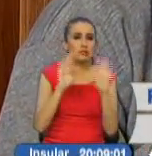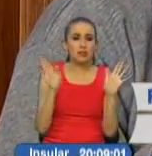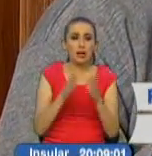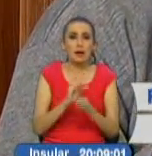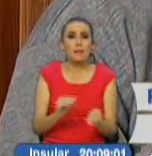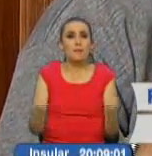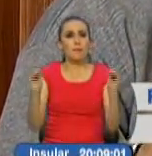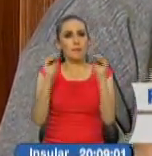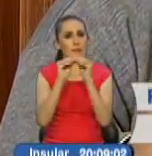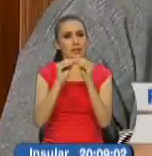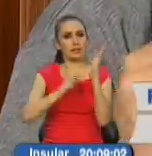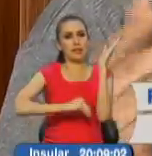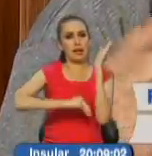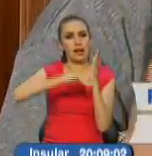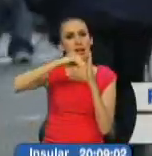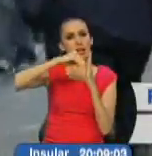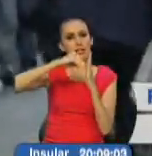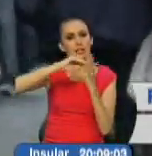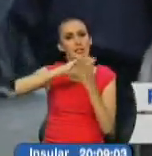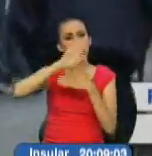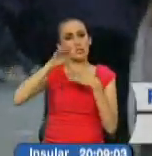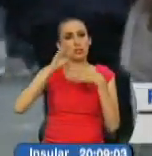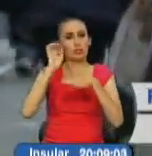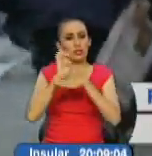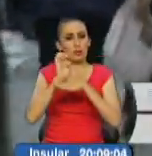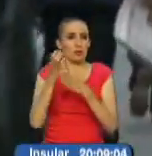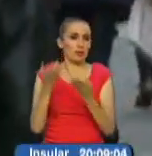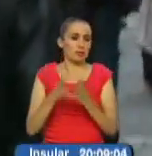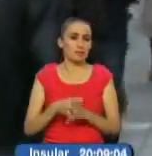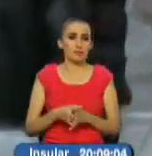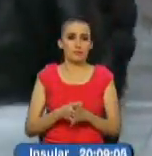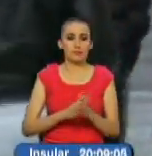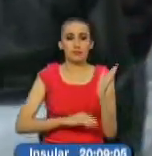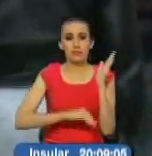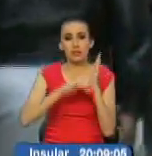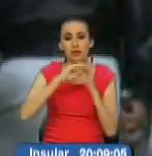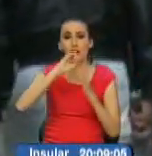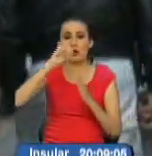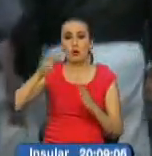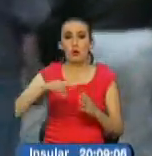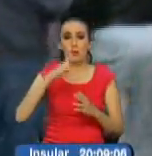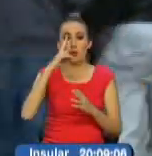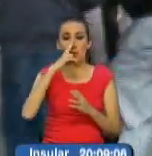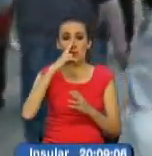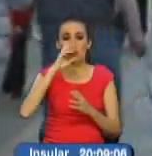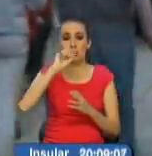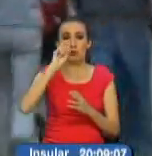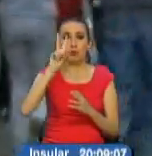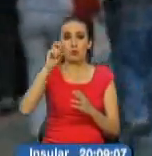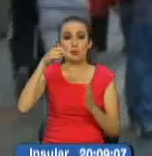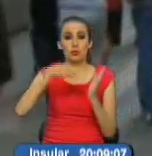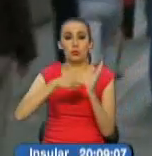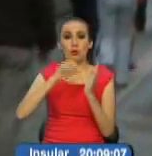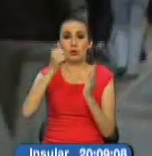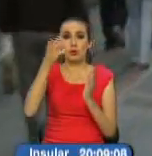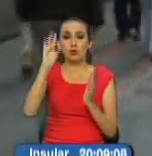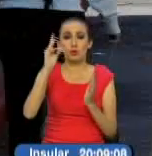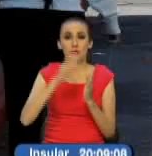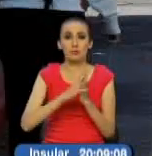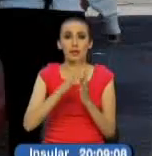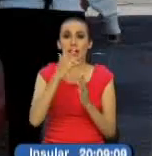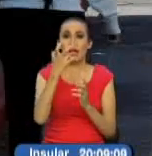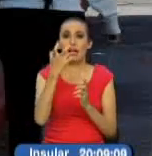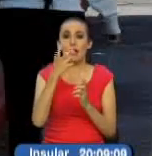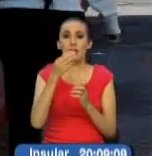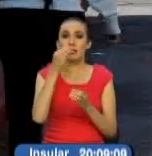están entre las más altas de la región. El comportamiento de la tasa de inflación en junio de 2017 se debe a las variaciones de 3 de las 12